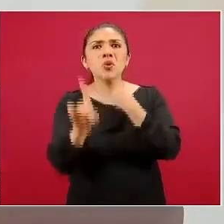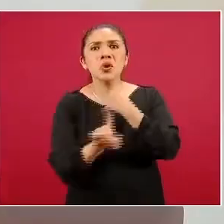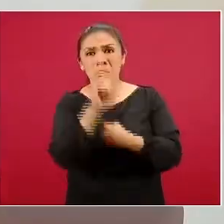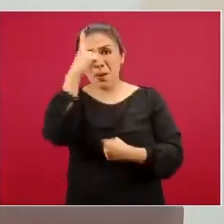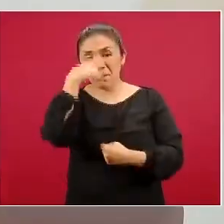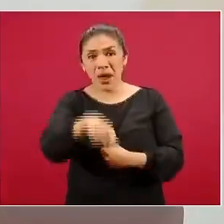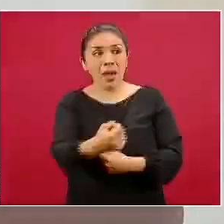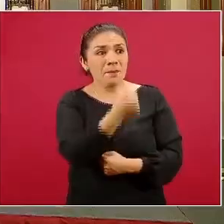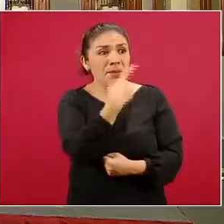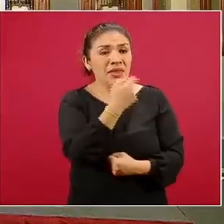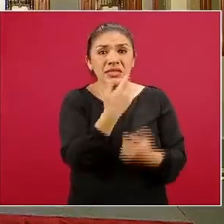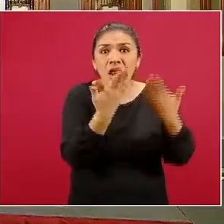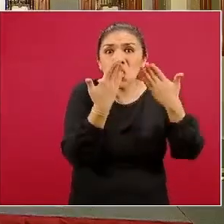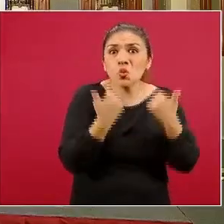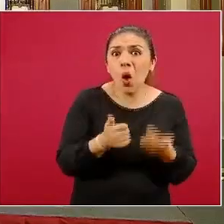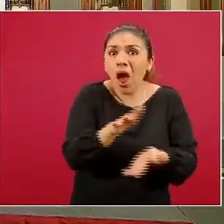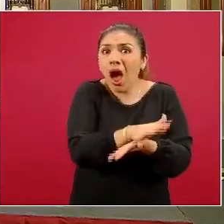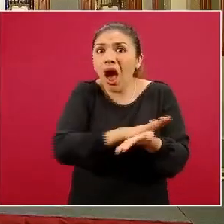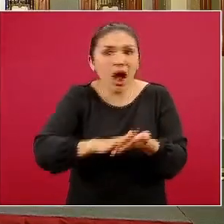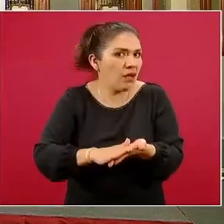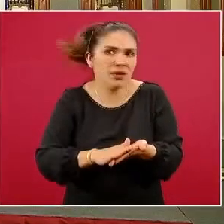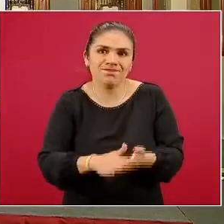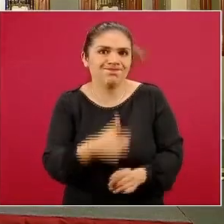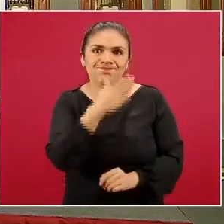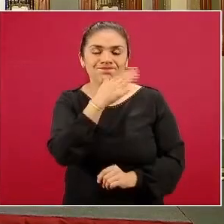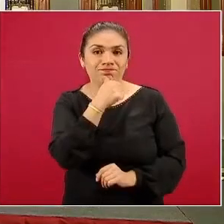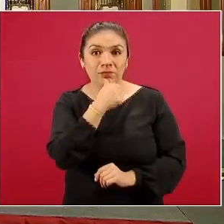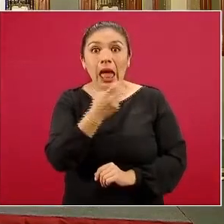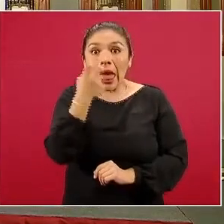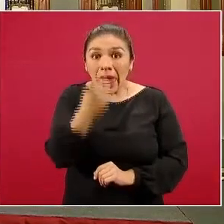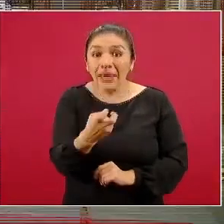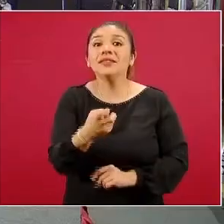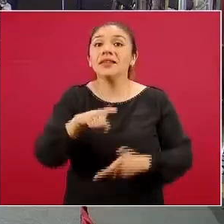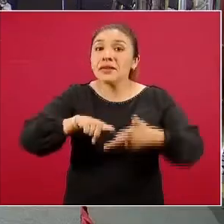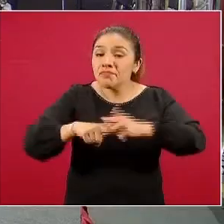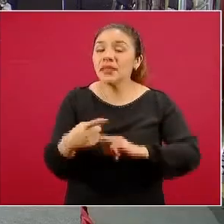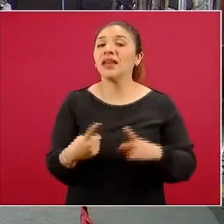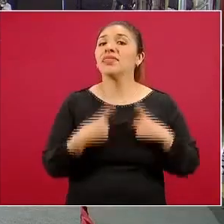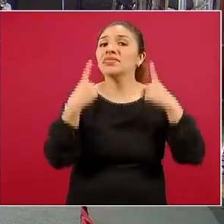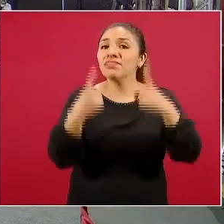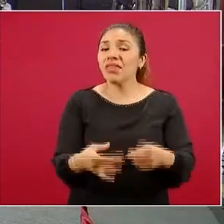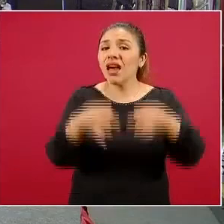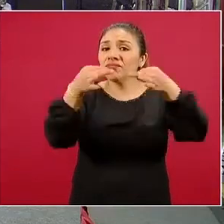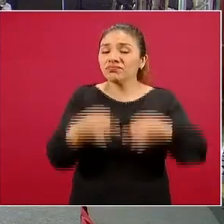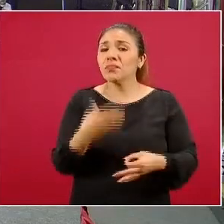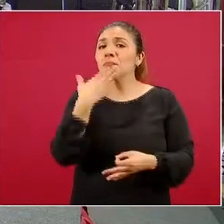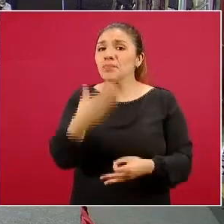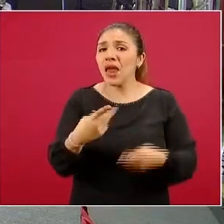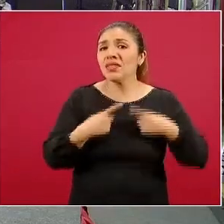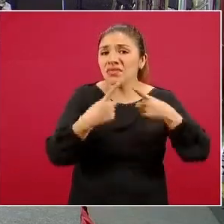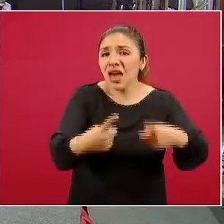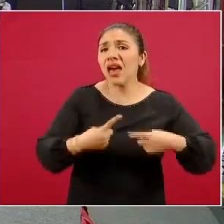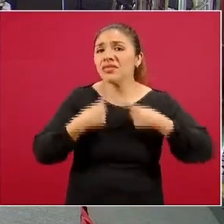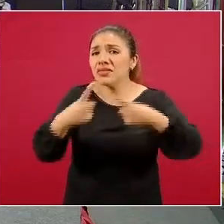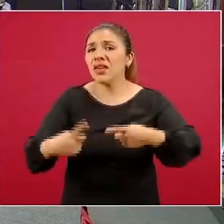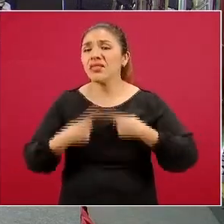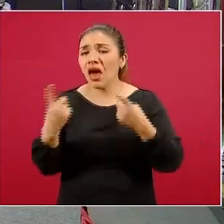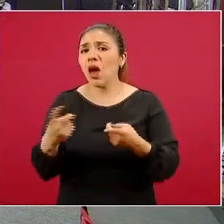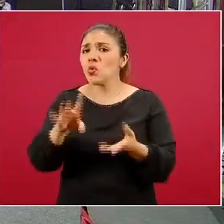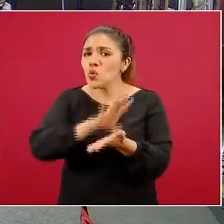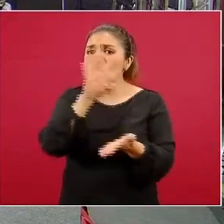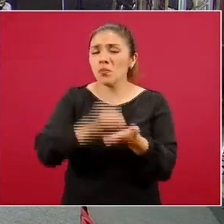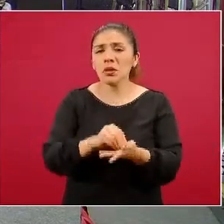de las cadenas de suministro. Y el punto inicial ha sido justamente garantizar el abasto. Se han hecho todos